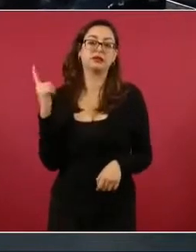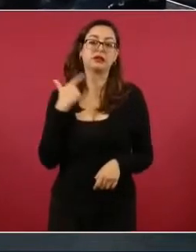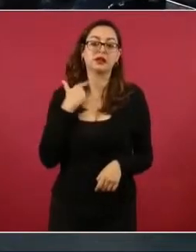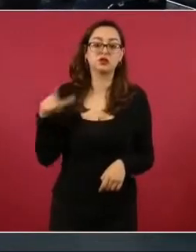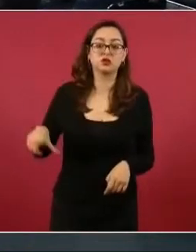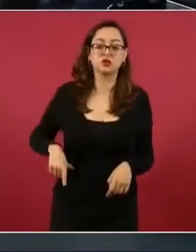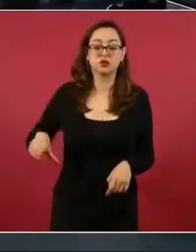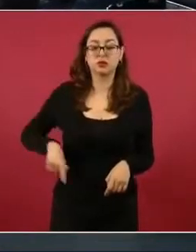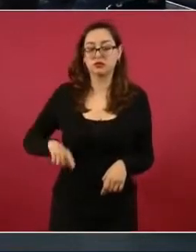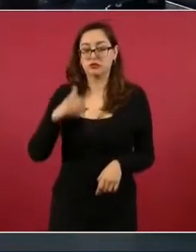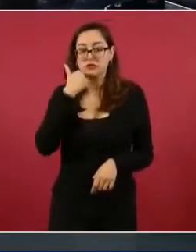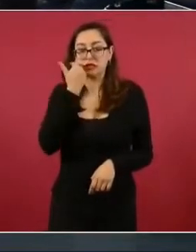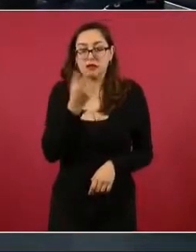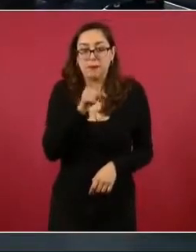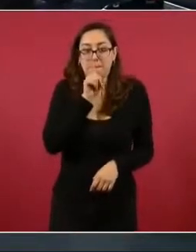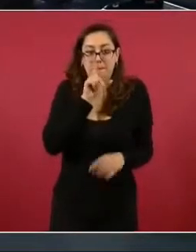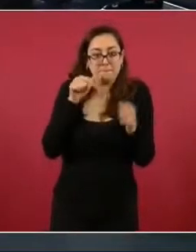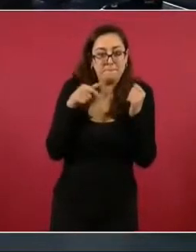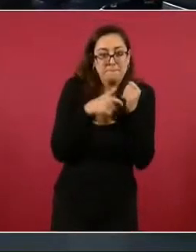Y querían ahora